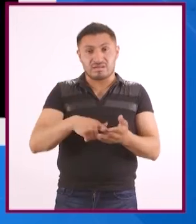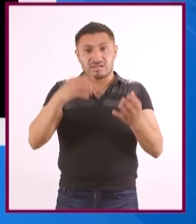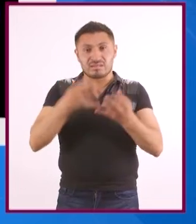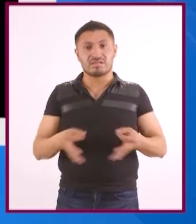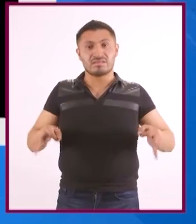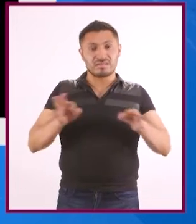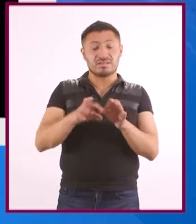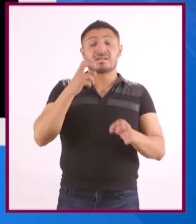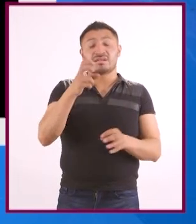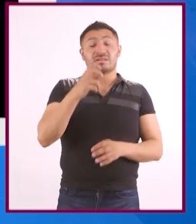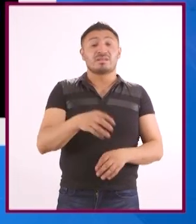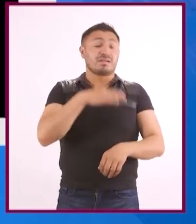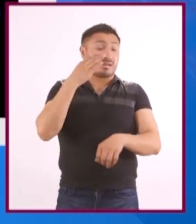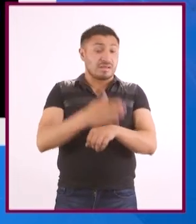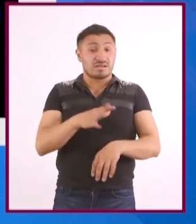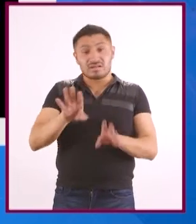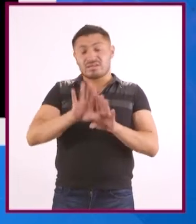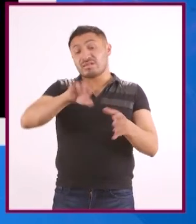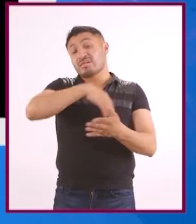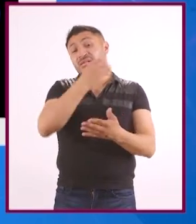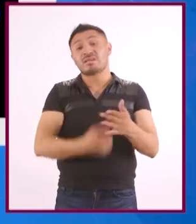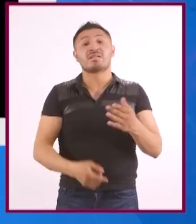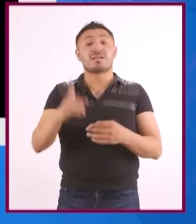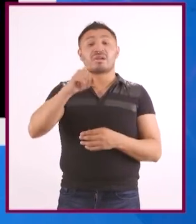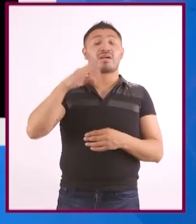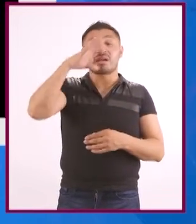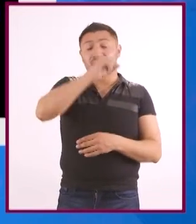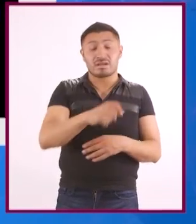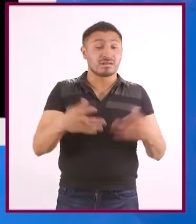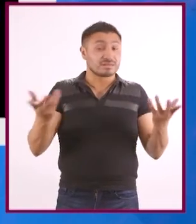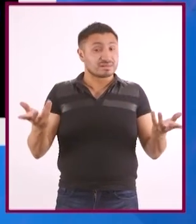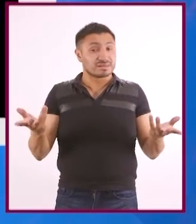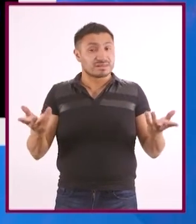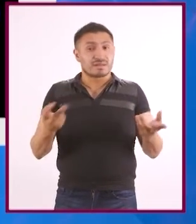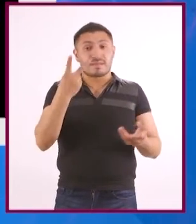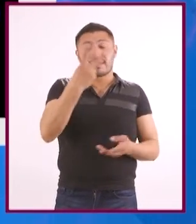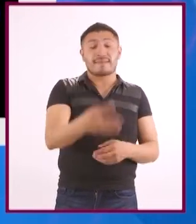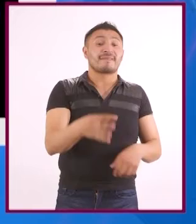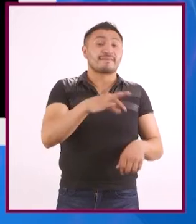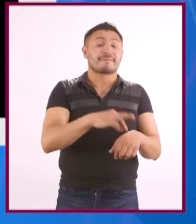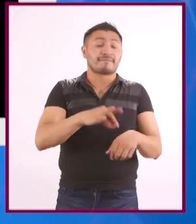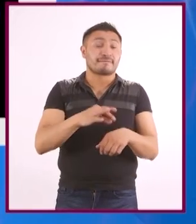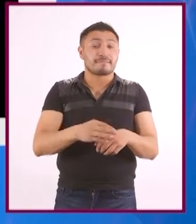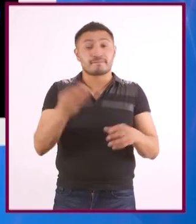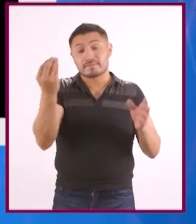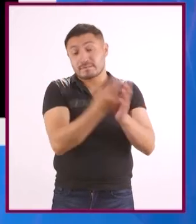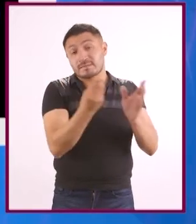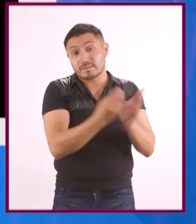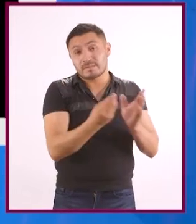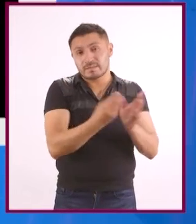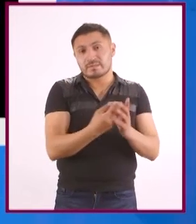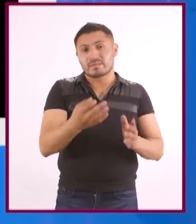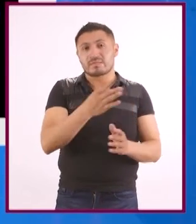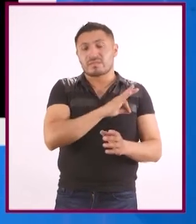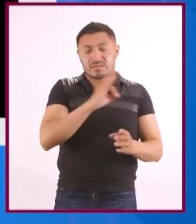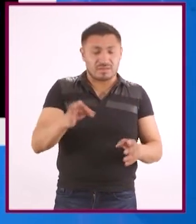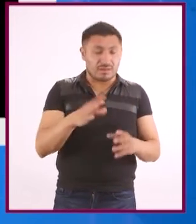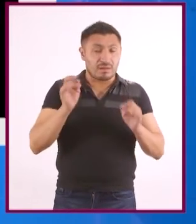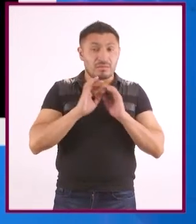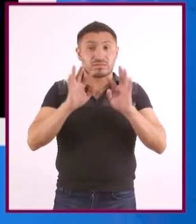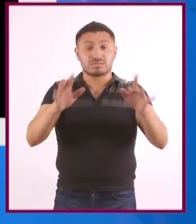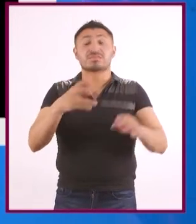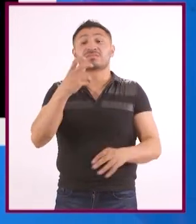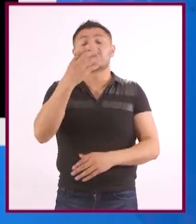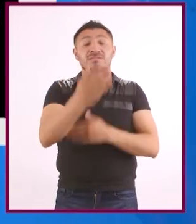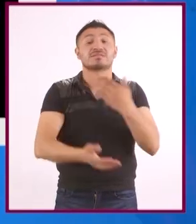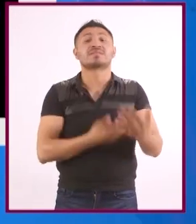esta sentencia se contrató en Aguascalientes a 2 médicos del sector privado que puedan realizar este